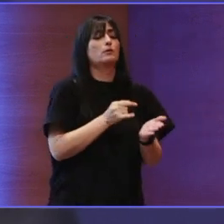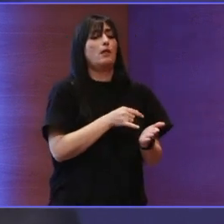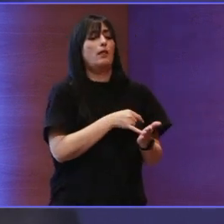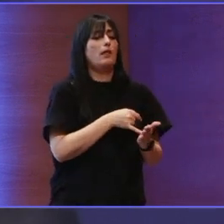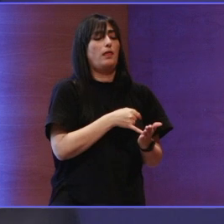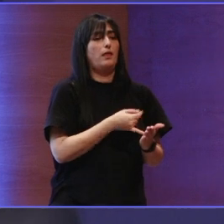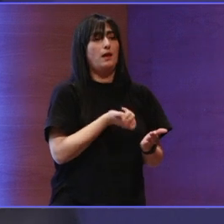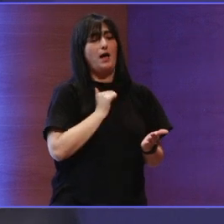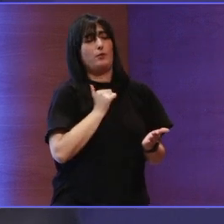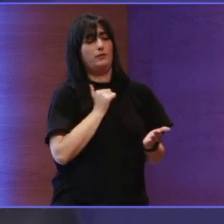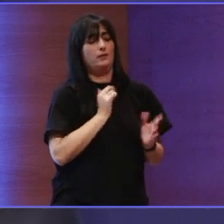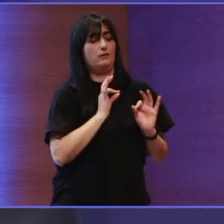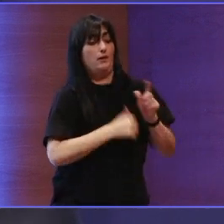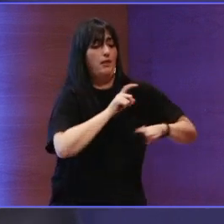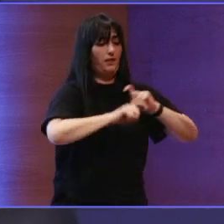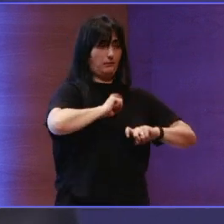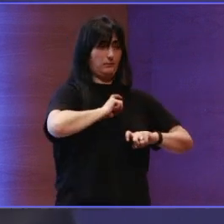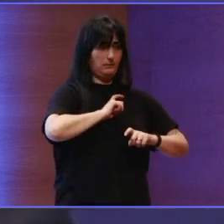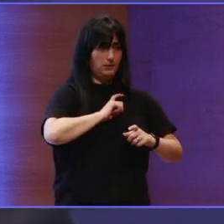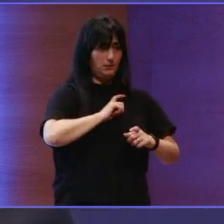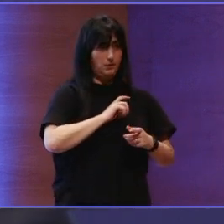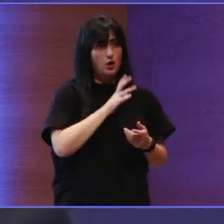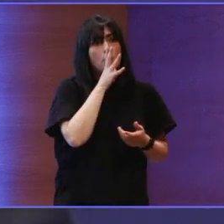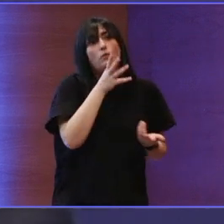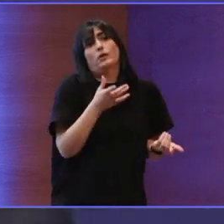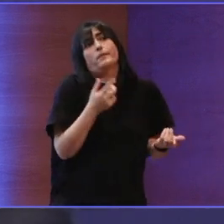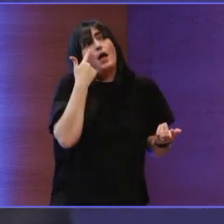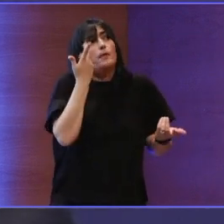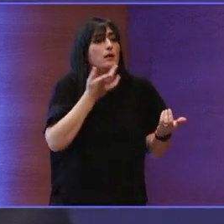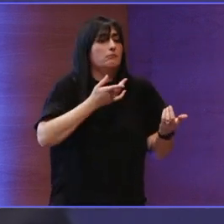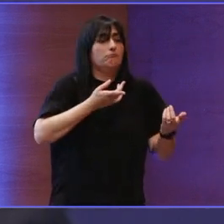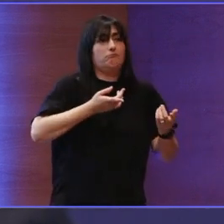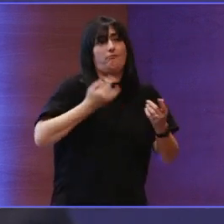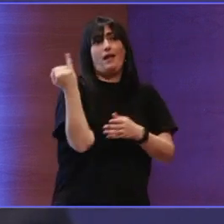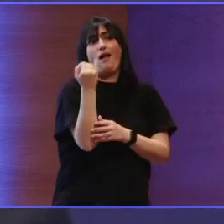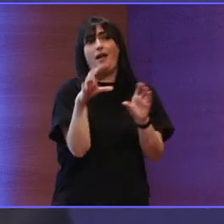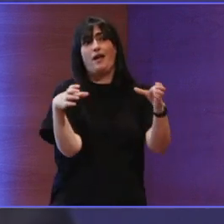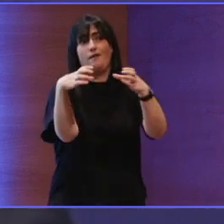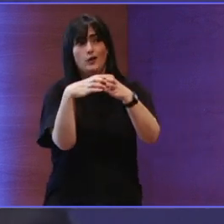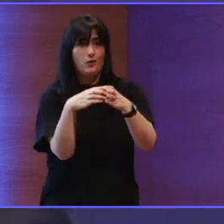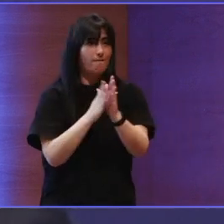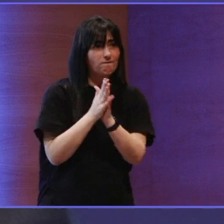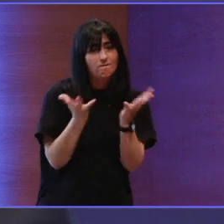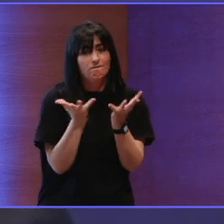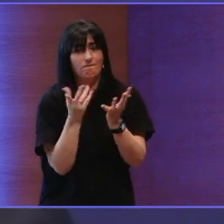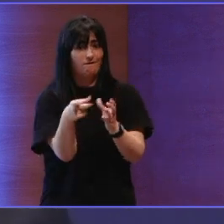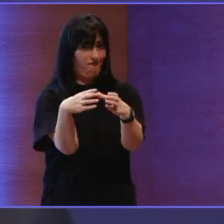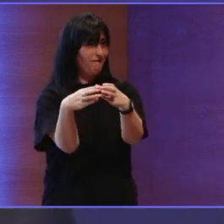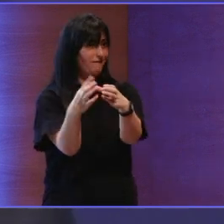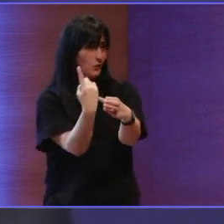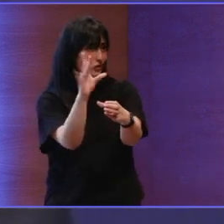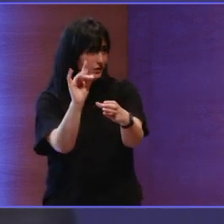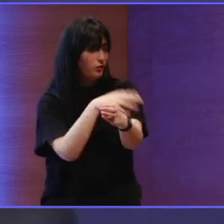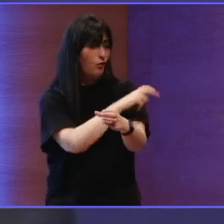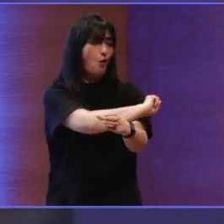debilidad o que tando a un grupo de jefaturas entusiastas Había otro grupo de jefaturas de